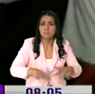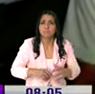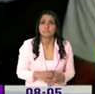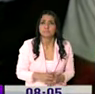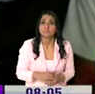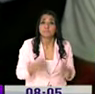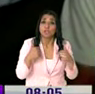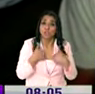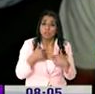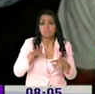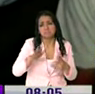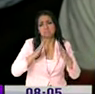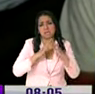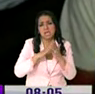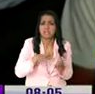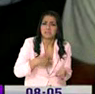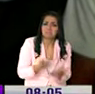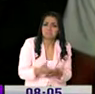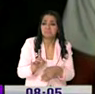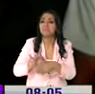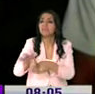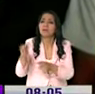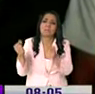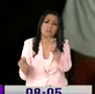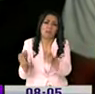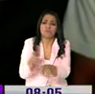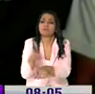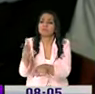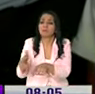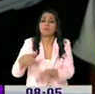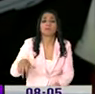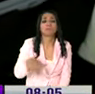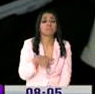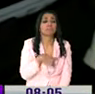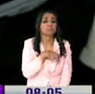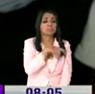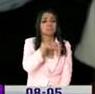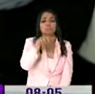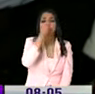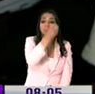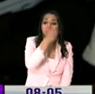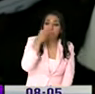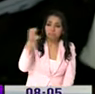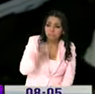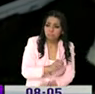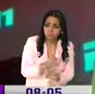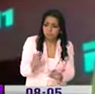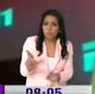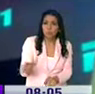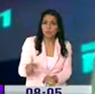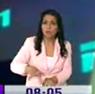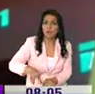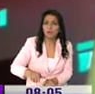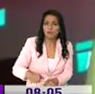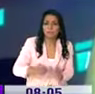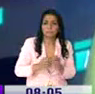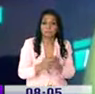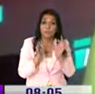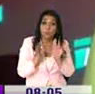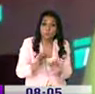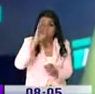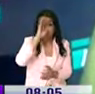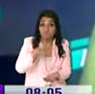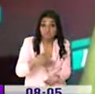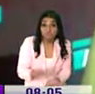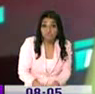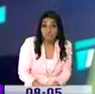mi cuarto arriba, 2 minutos, asomarme a la ventana, mirar mi vehículo, ya no se encontraba. Al momento de nuestra llegada, el